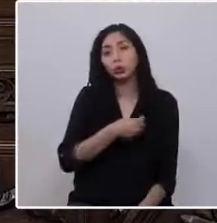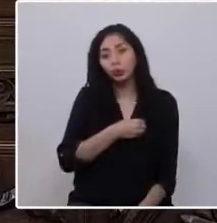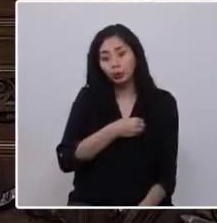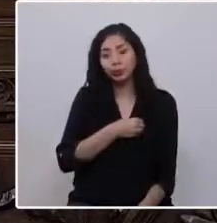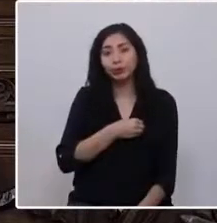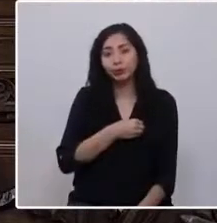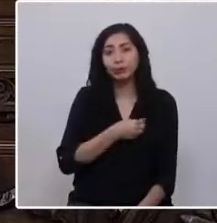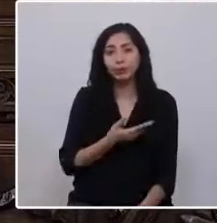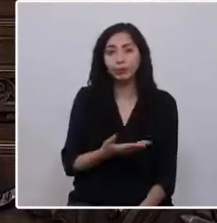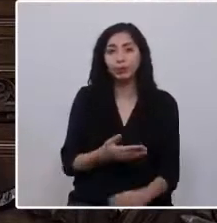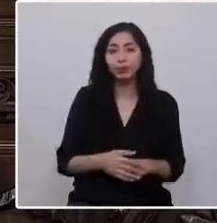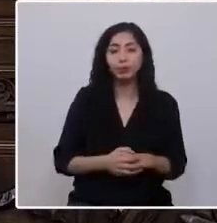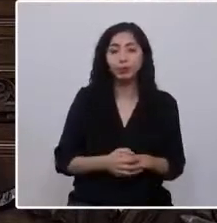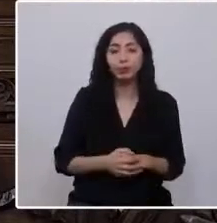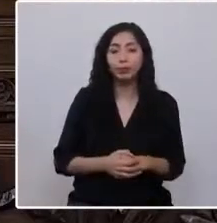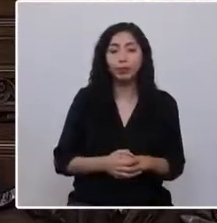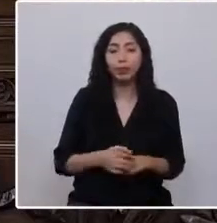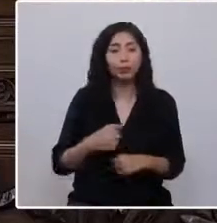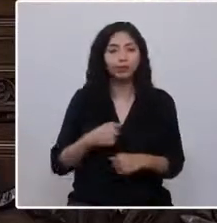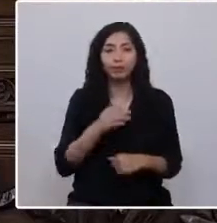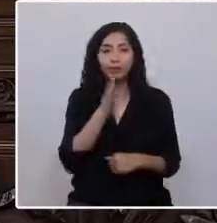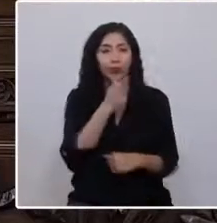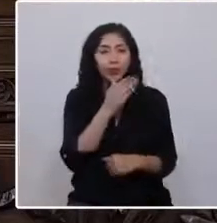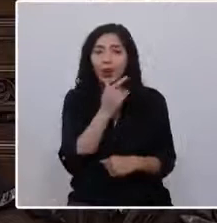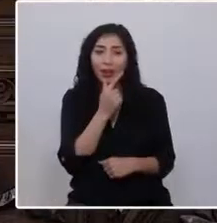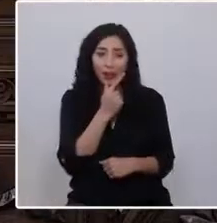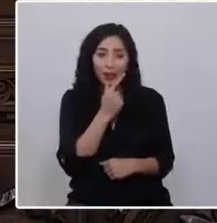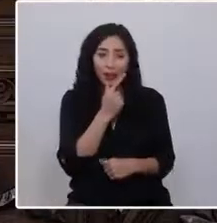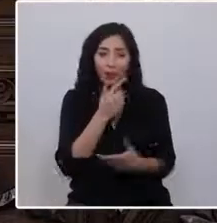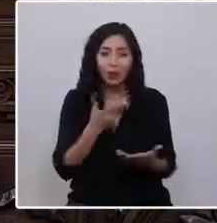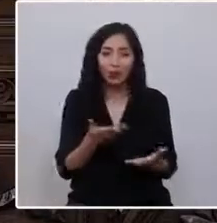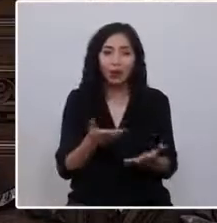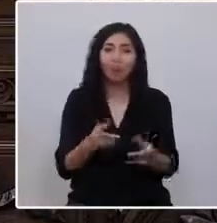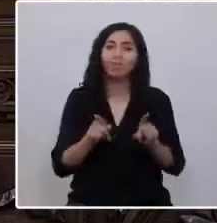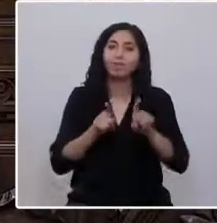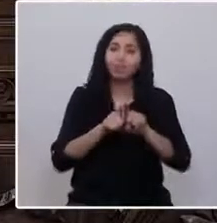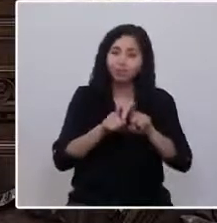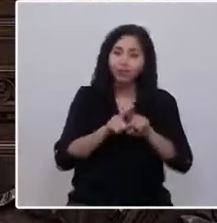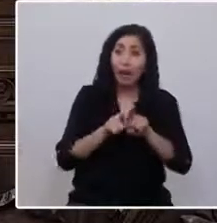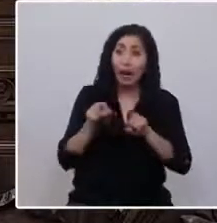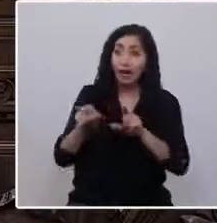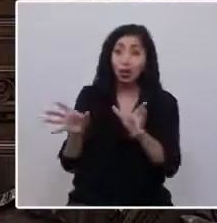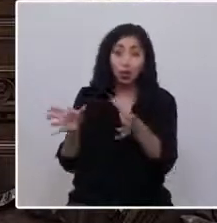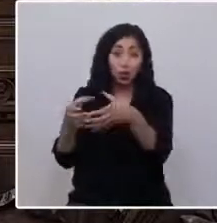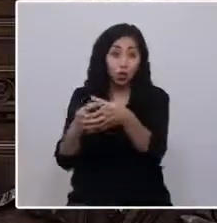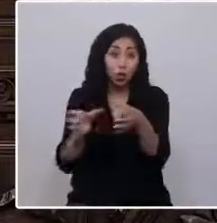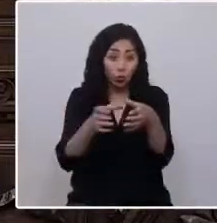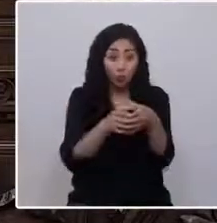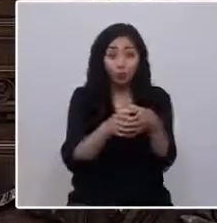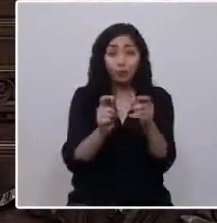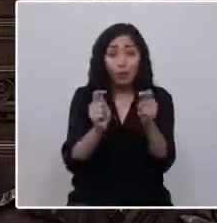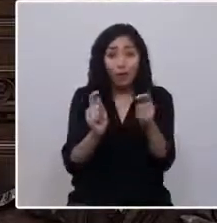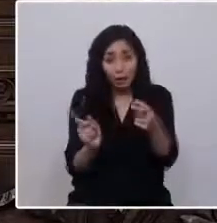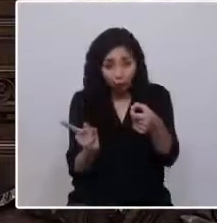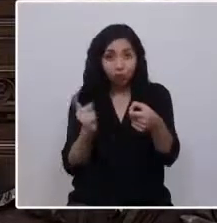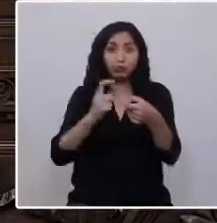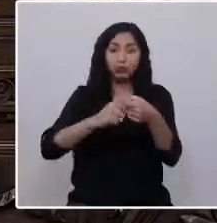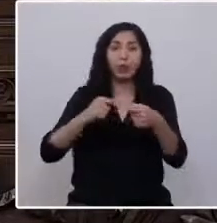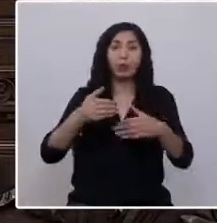no me cabe duda que se tomarán todas las medidas para que estos grupos sean parte de este proceso contribuyente